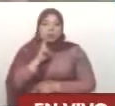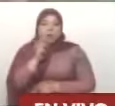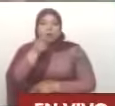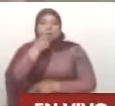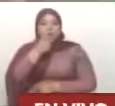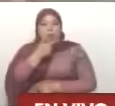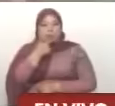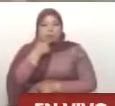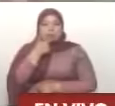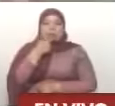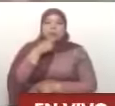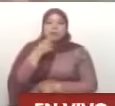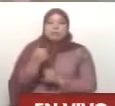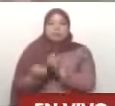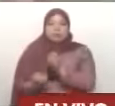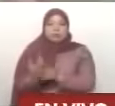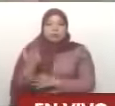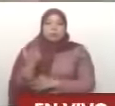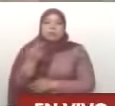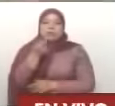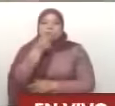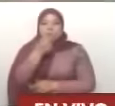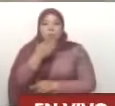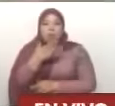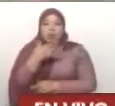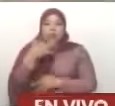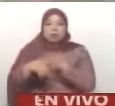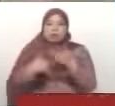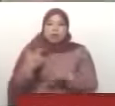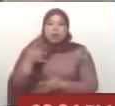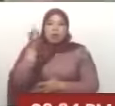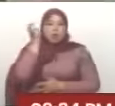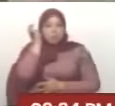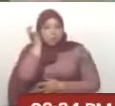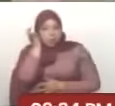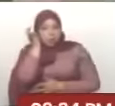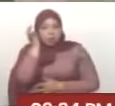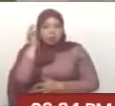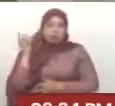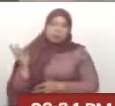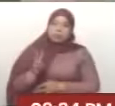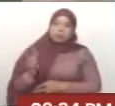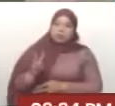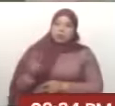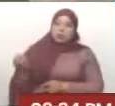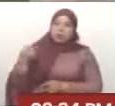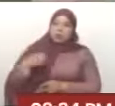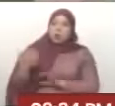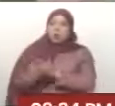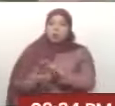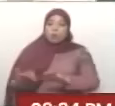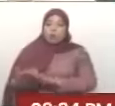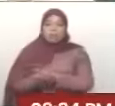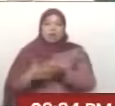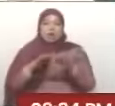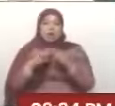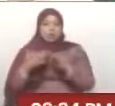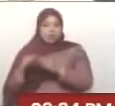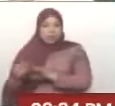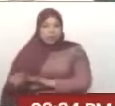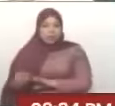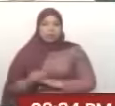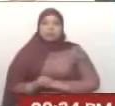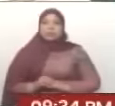que sean mini plantas potabilizadoras que lleven las mujeres en el territorio y que además resuelvan problemas comunitarios. Bueno, que